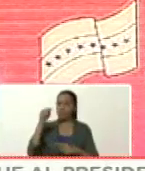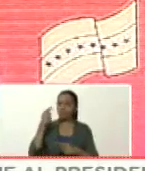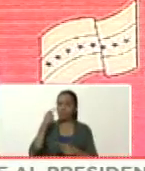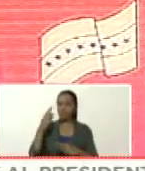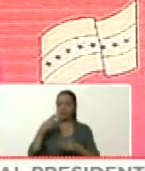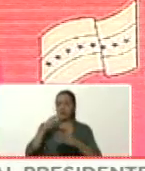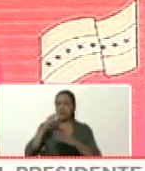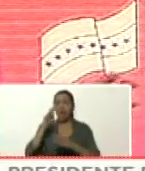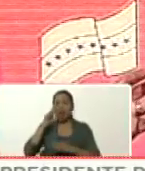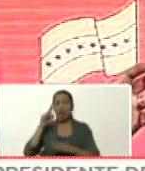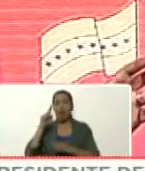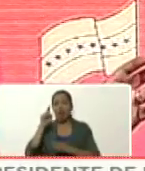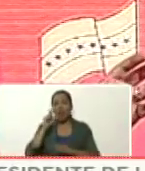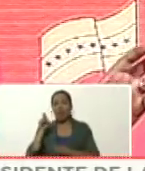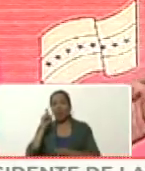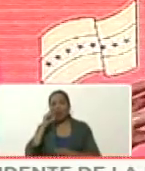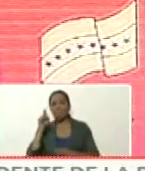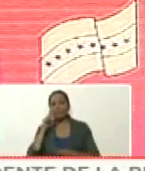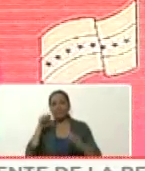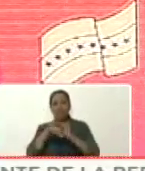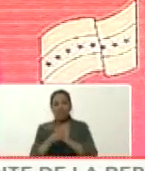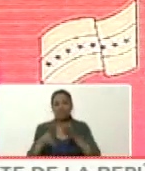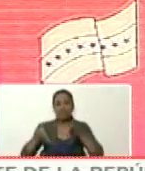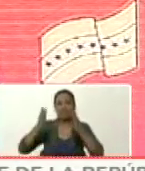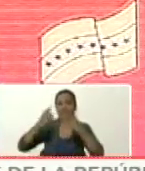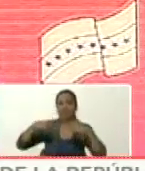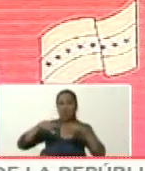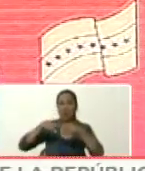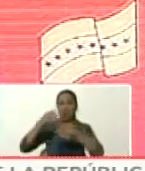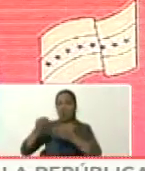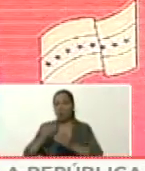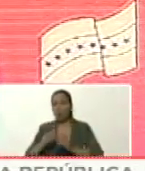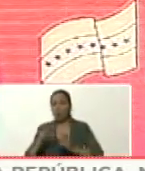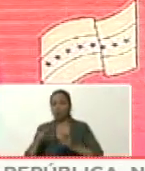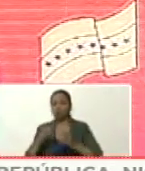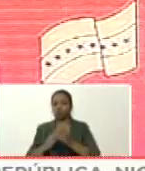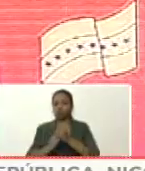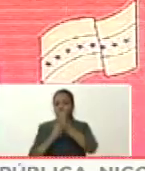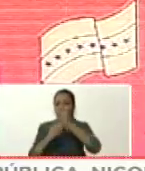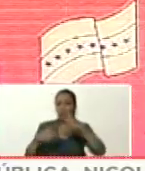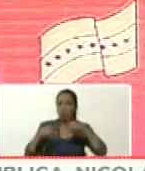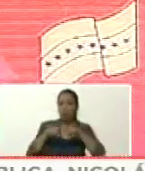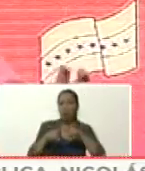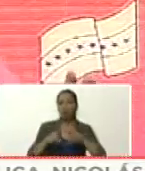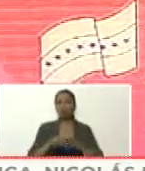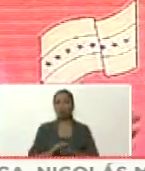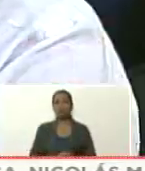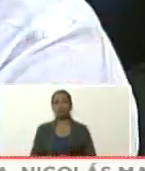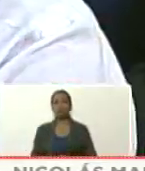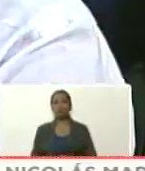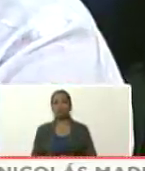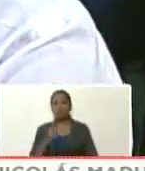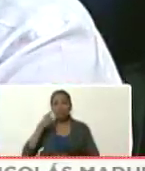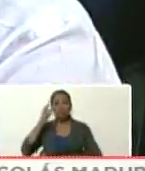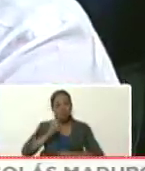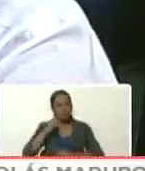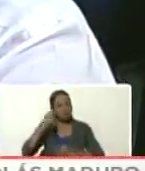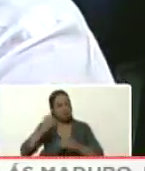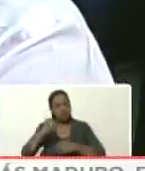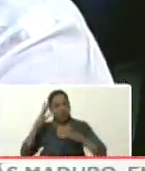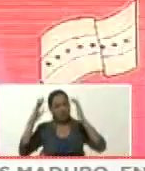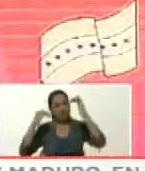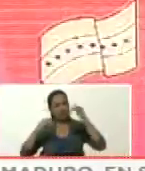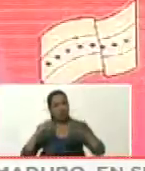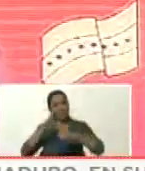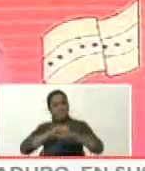las maternidades como eje, ministro de Salud, la maternidad un eje. Tiene que ser así, la atención